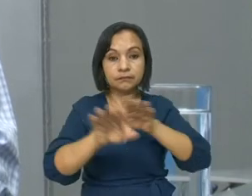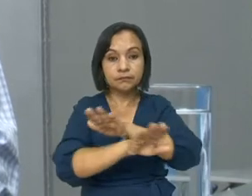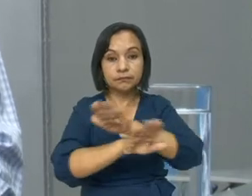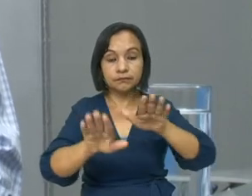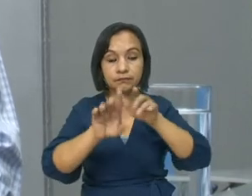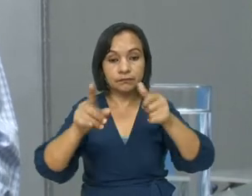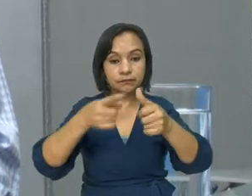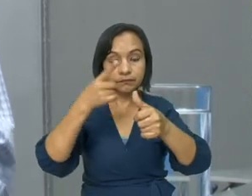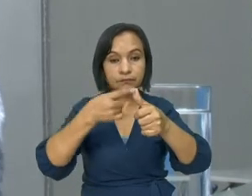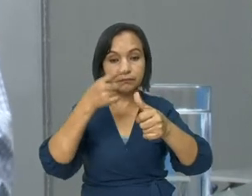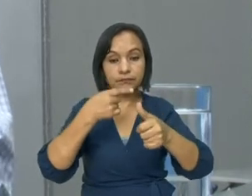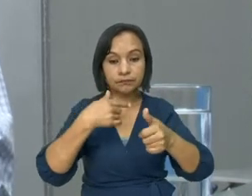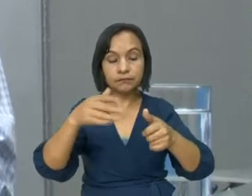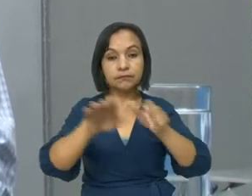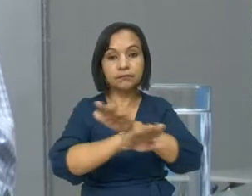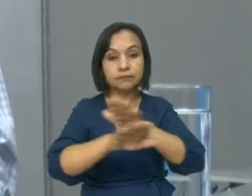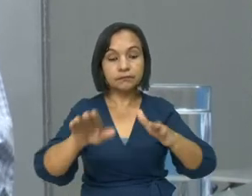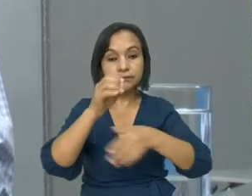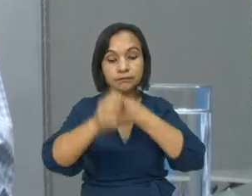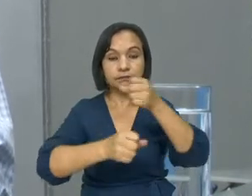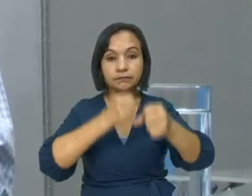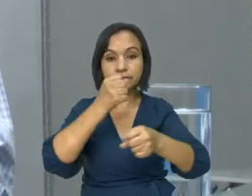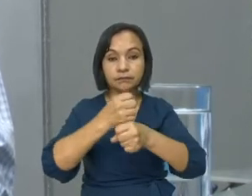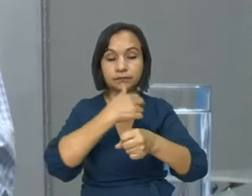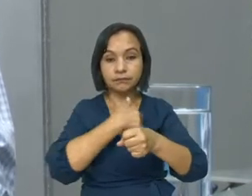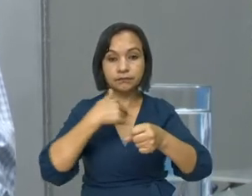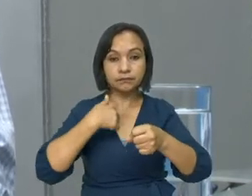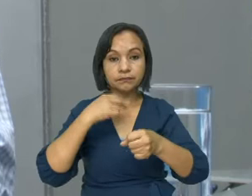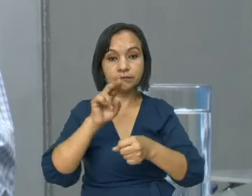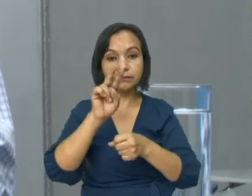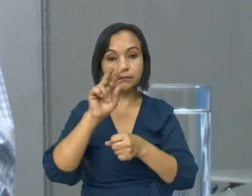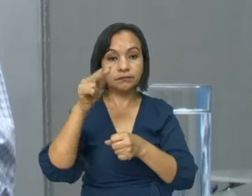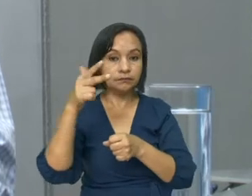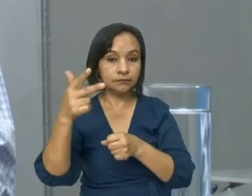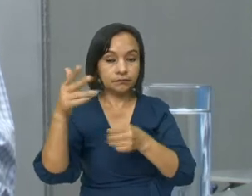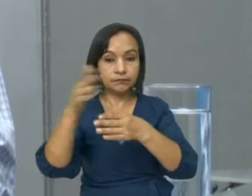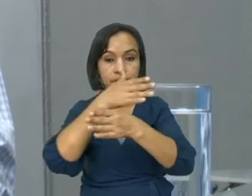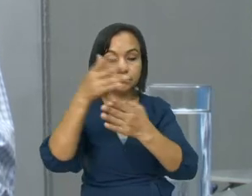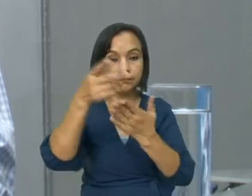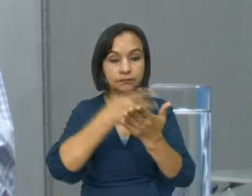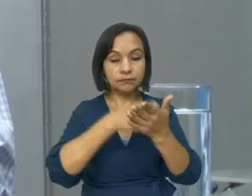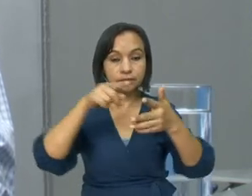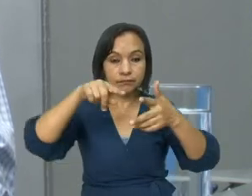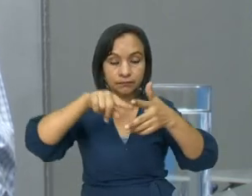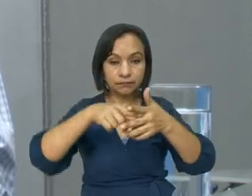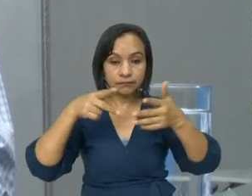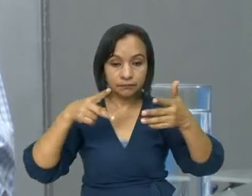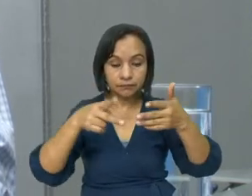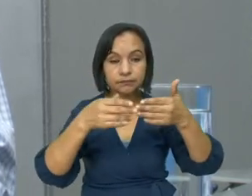de los primeros, y al finalizar este año nosotros vamos a tener 28 proyectos inaugurados,